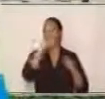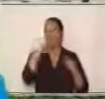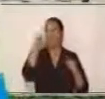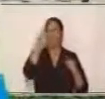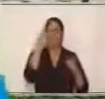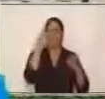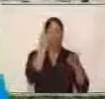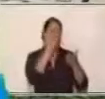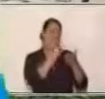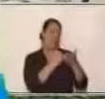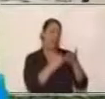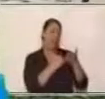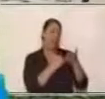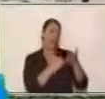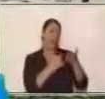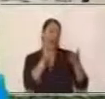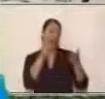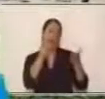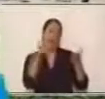nos sale.